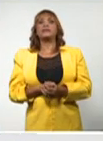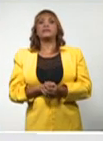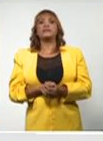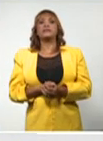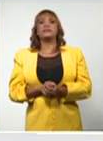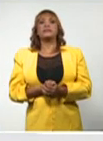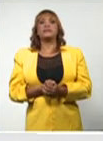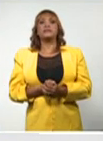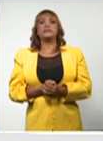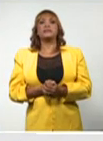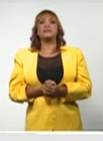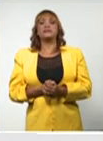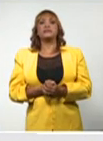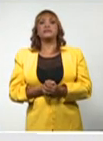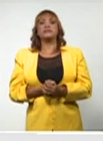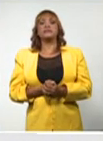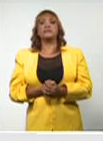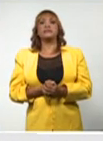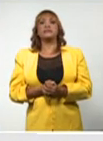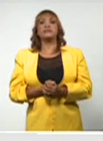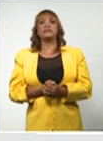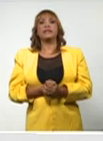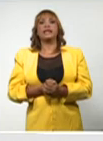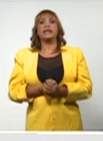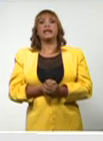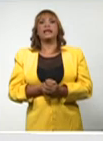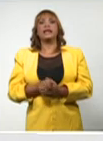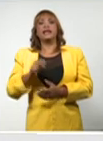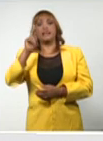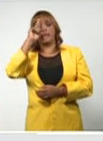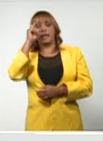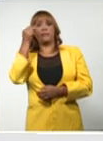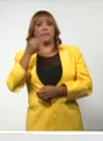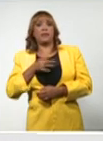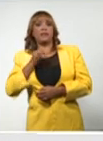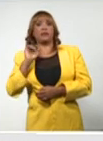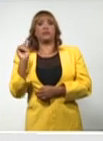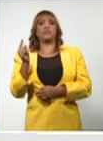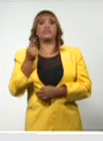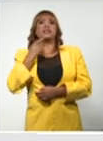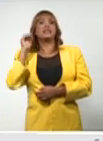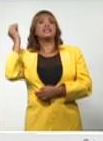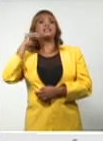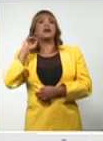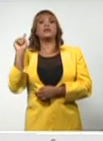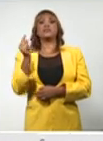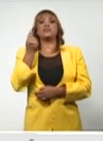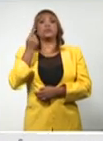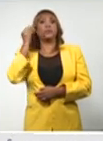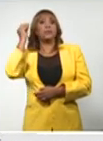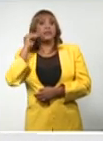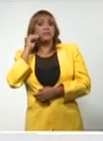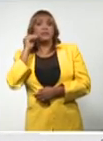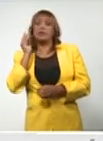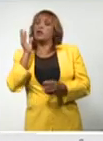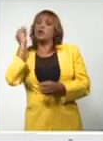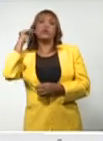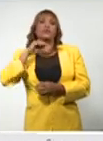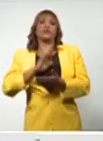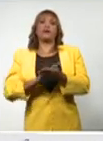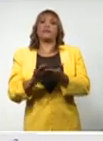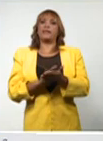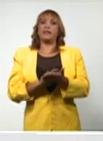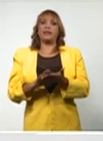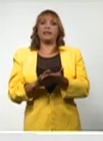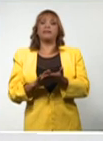que plantea que el médico que de medicina solo sepa, ni de medicina sabe. Entonces, Eswatini